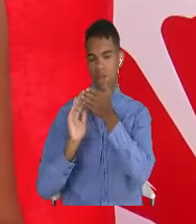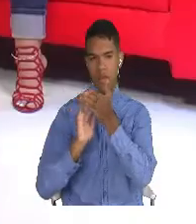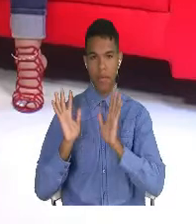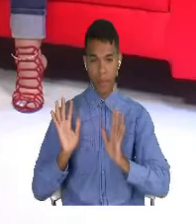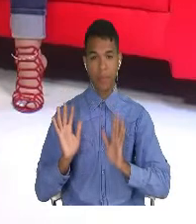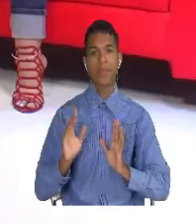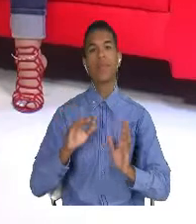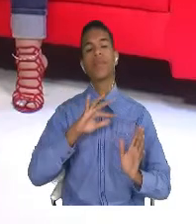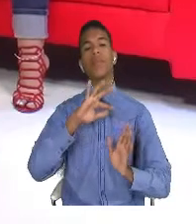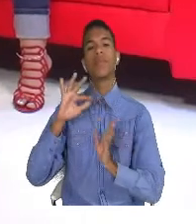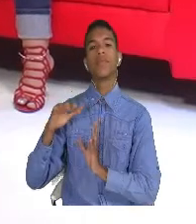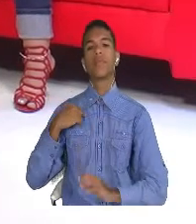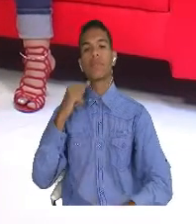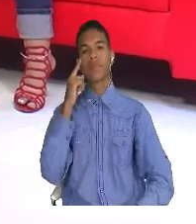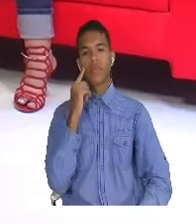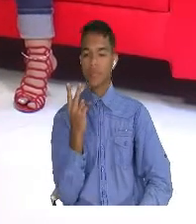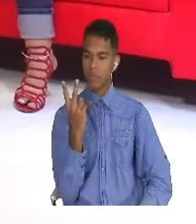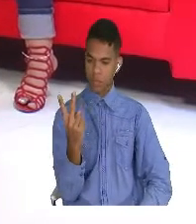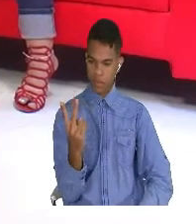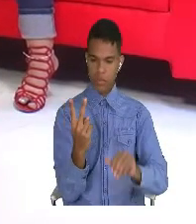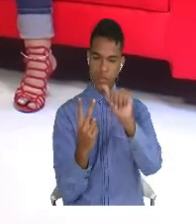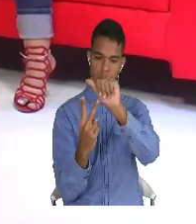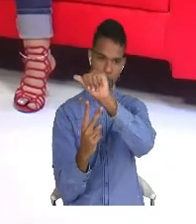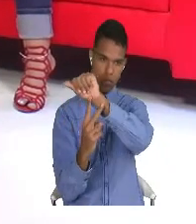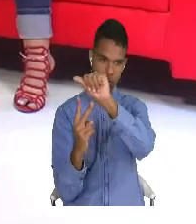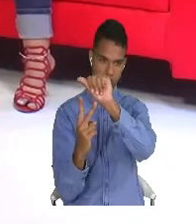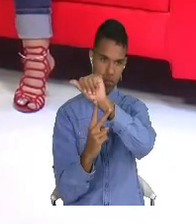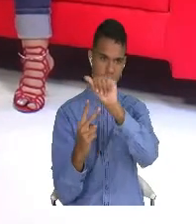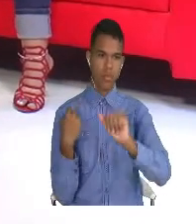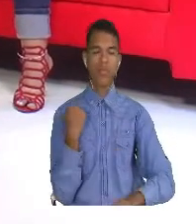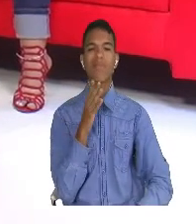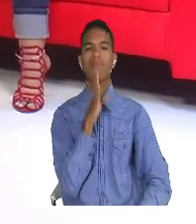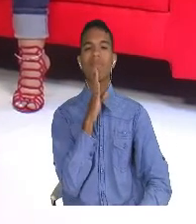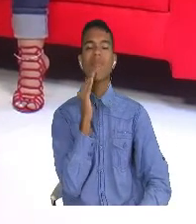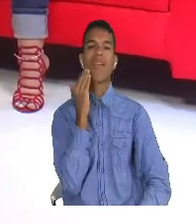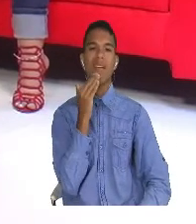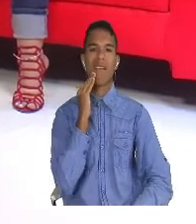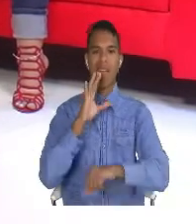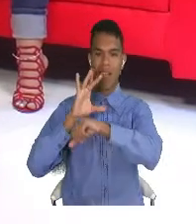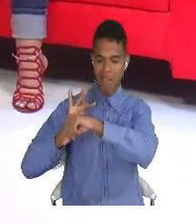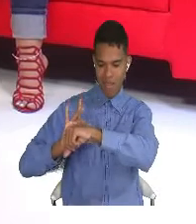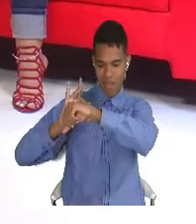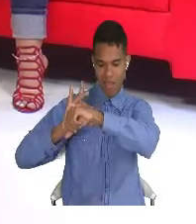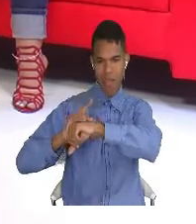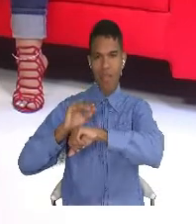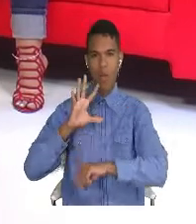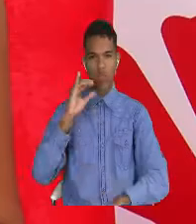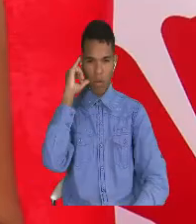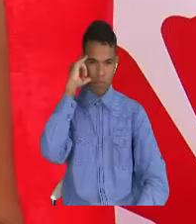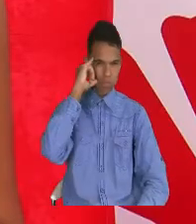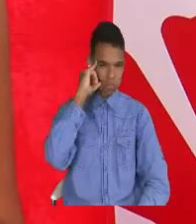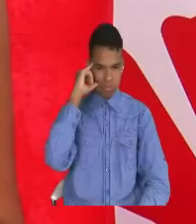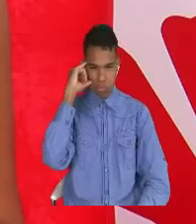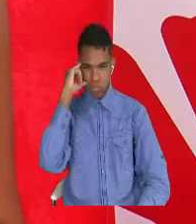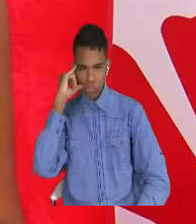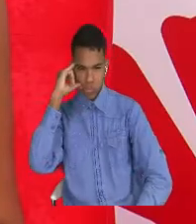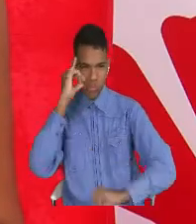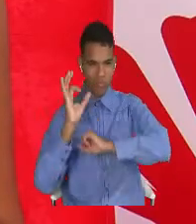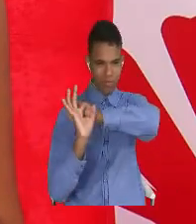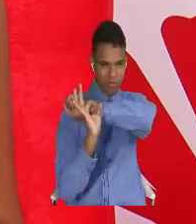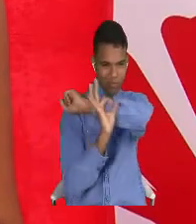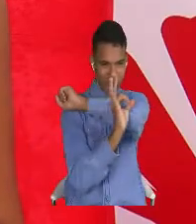nuestras profesionales y ahorita tengo a la doctora Andrea Rincón, que es nuestra psicóloga. Ella hoy nos va a hablar de un tema súper